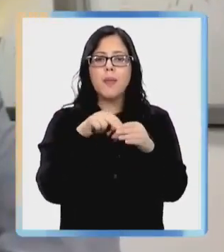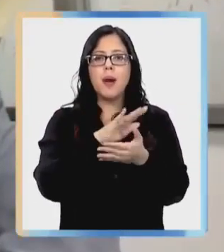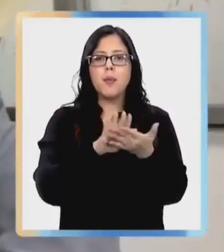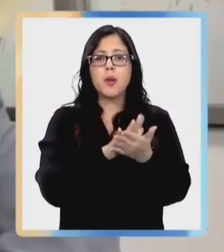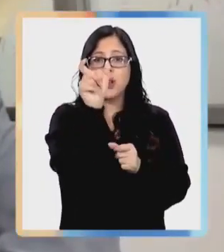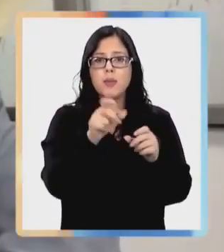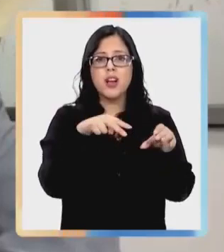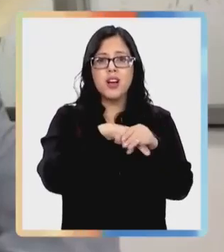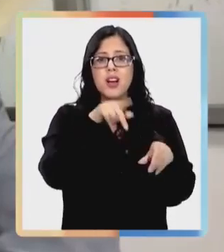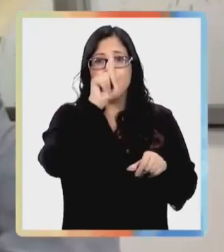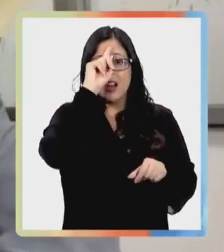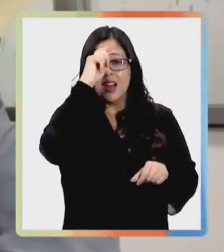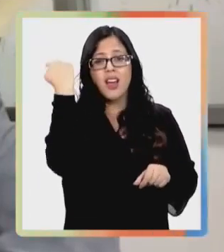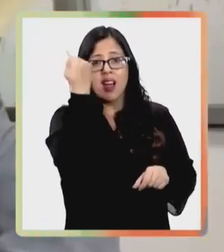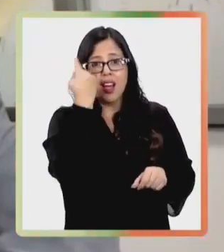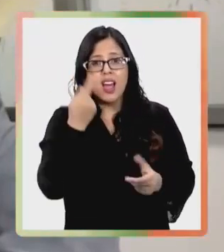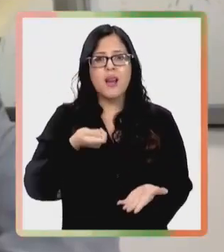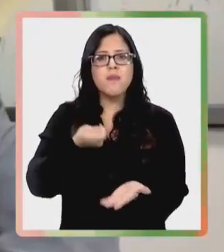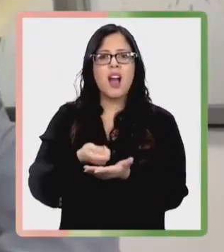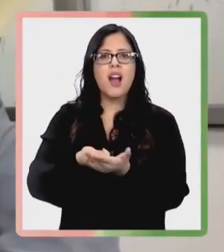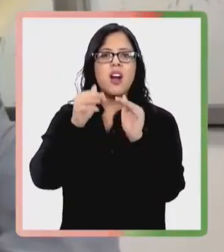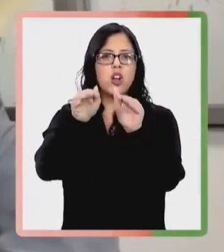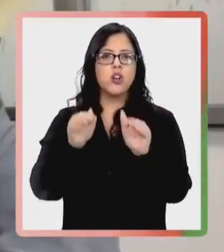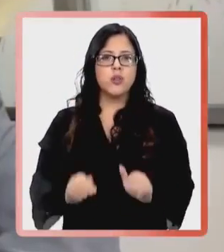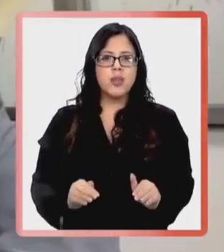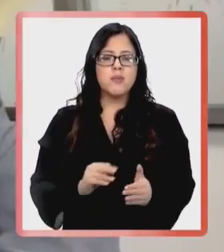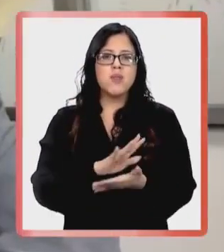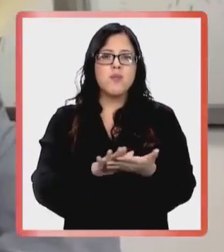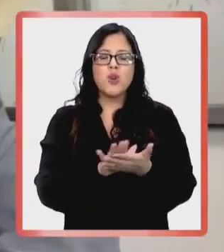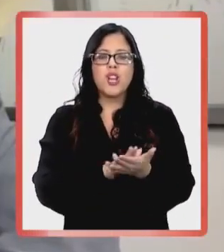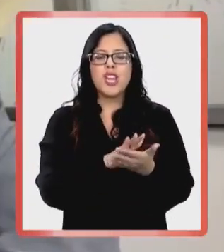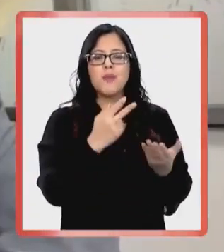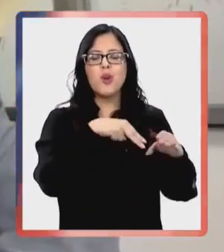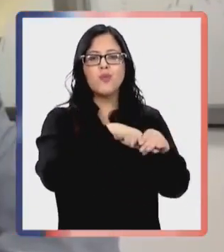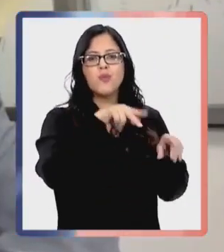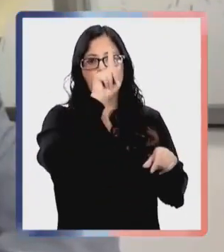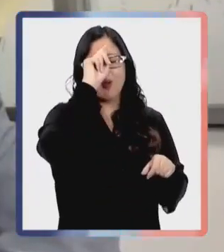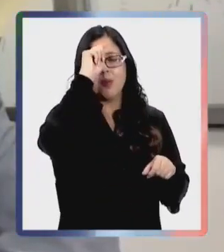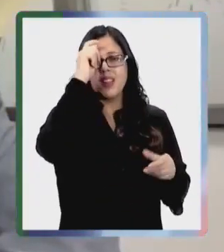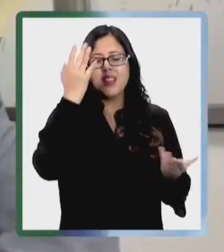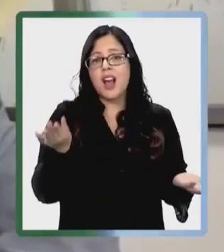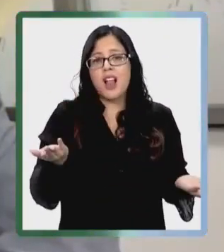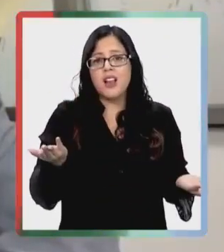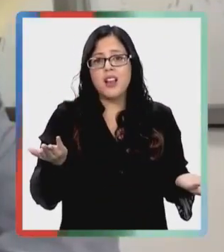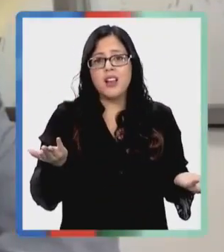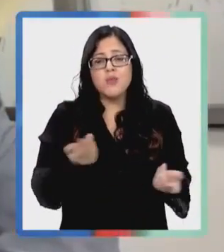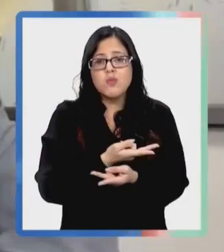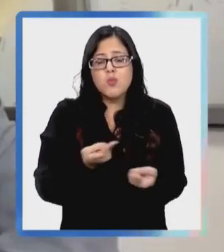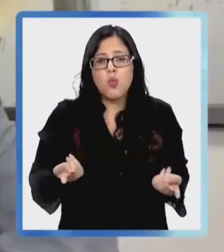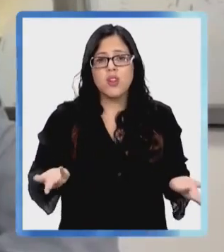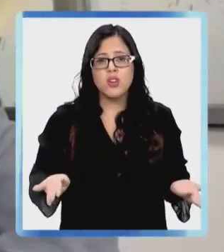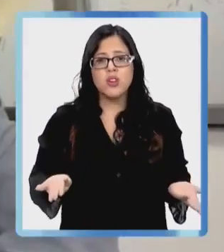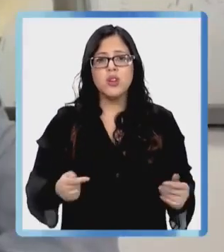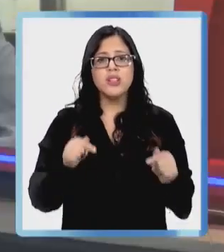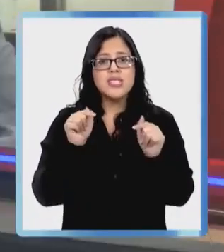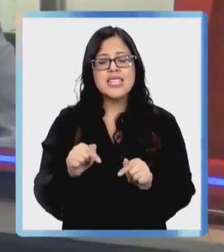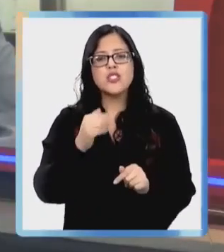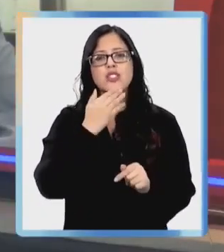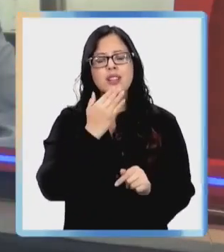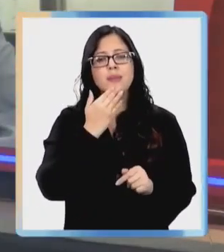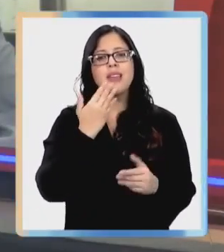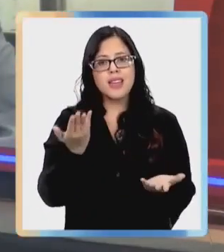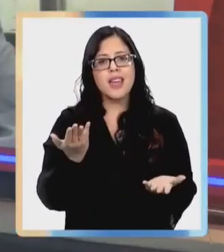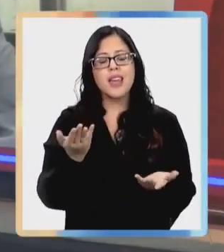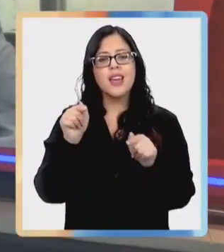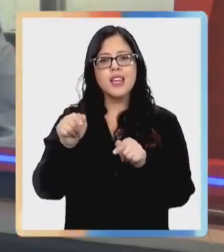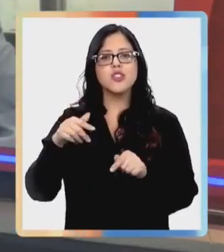persona que tenía que hospitalizarse en una clínica pagaba lo mismo que si hubiese estado hospitalizada en un hospital público. Y eso